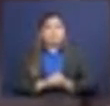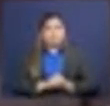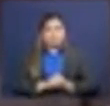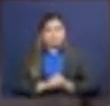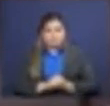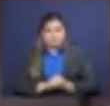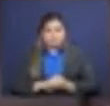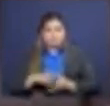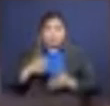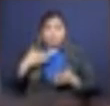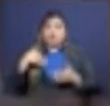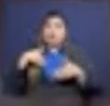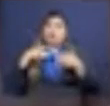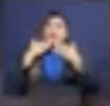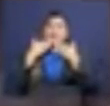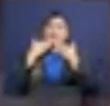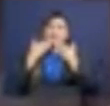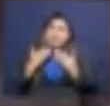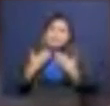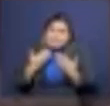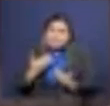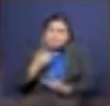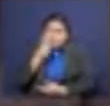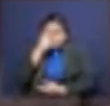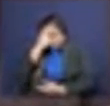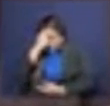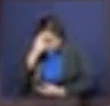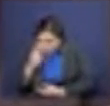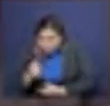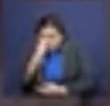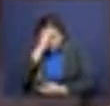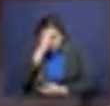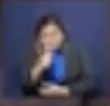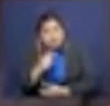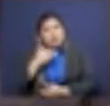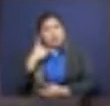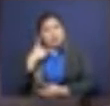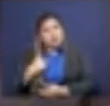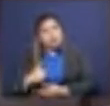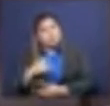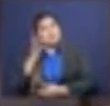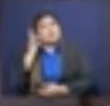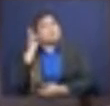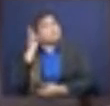Nuestro agradecimiento a ese ejército de hombres y mujeres de la salud,